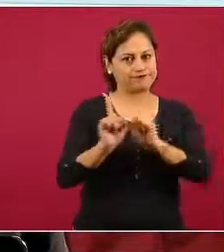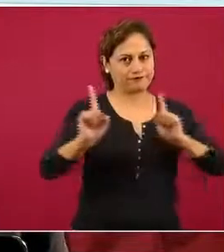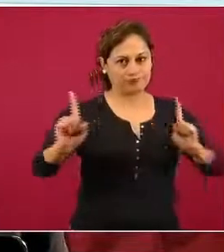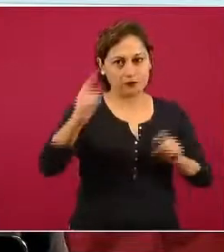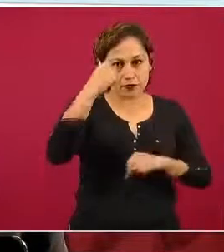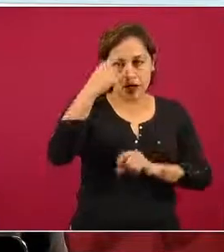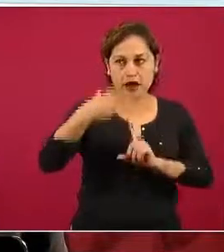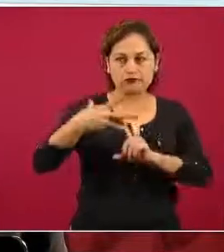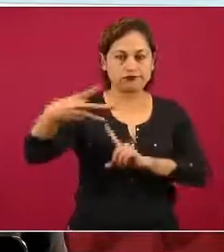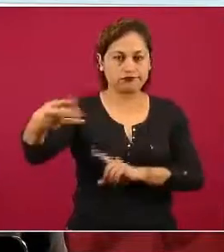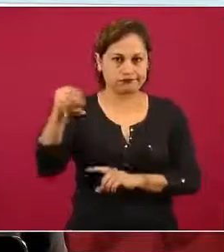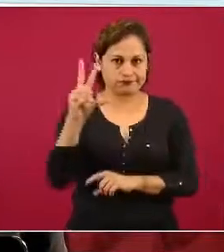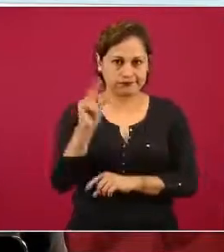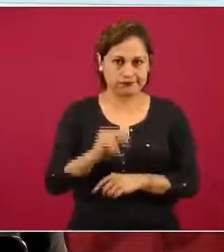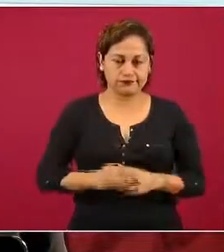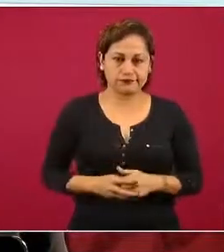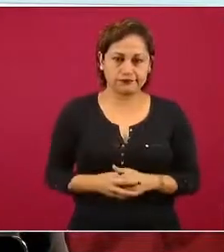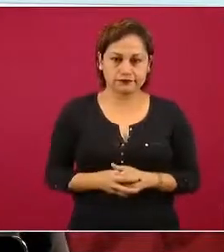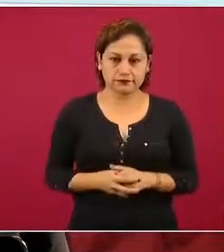sigue.